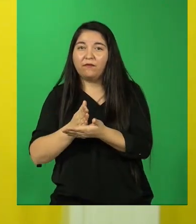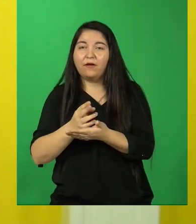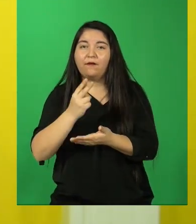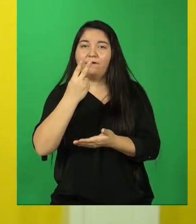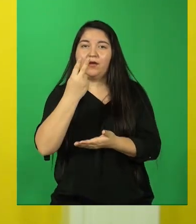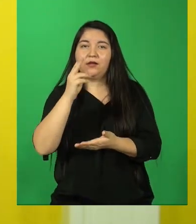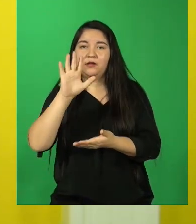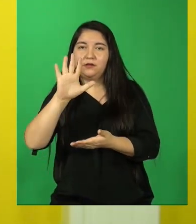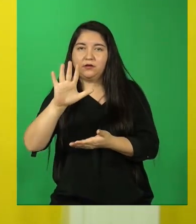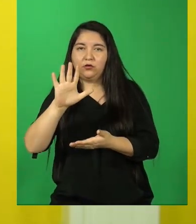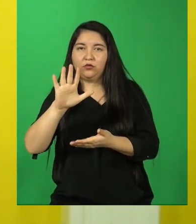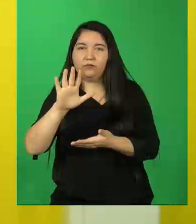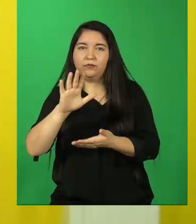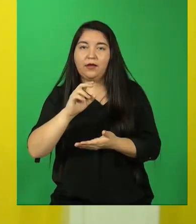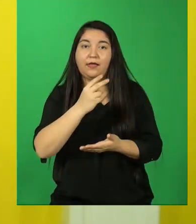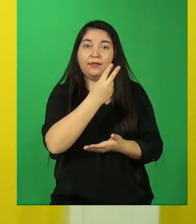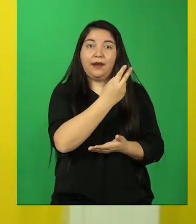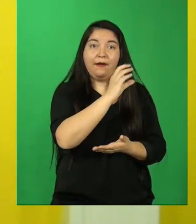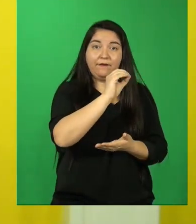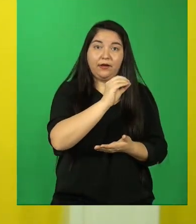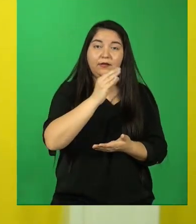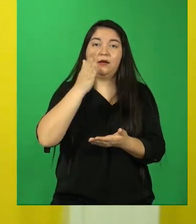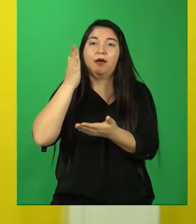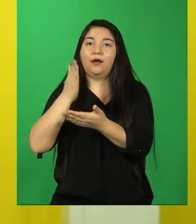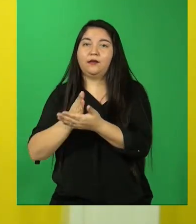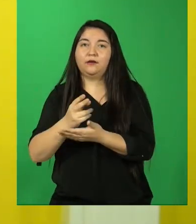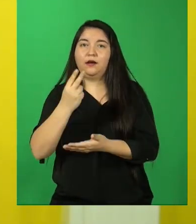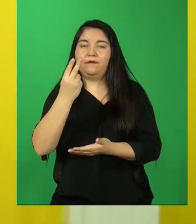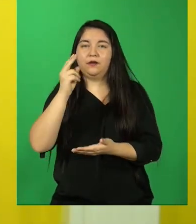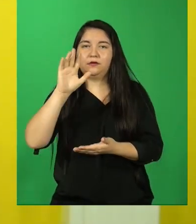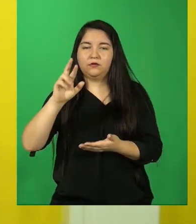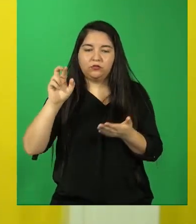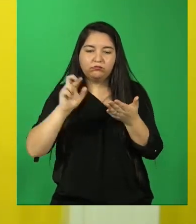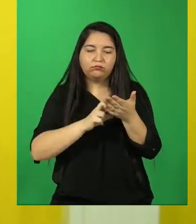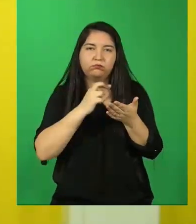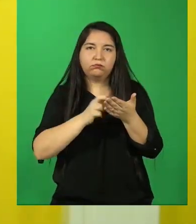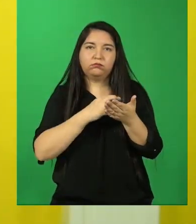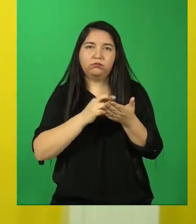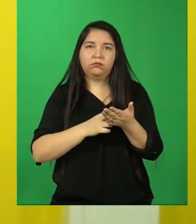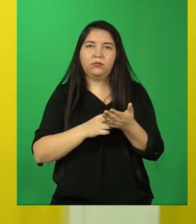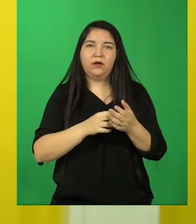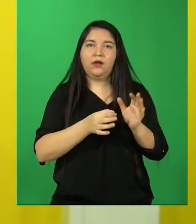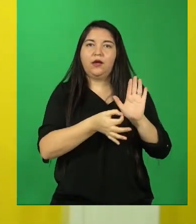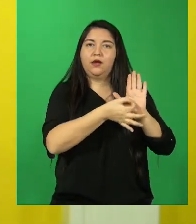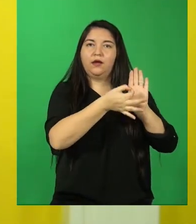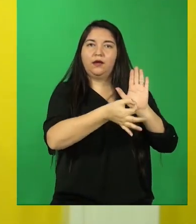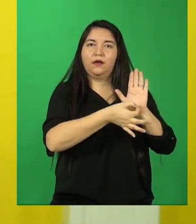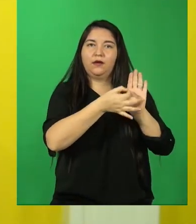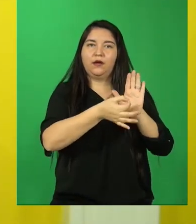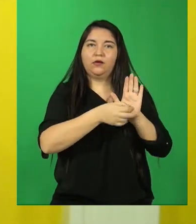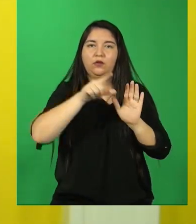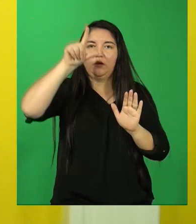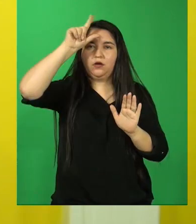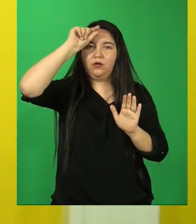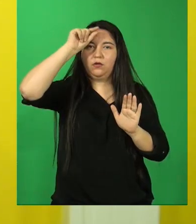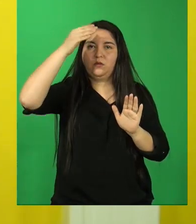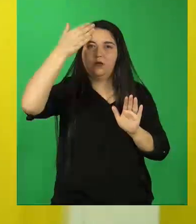25. De la 20 a la 25. El cuento El cururo